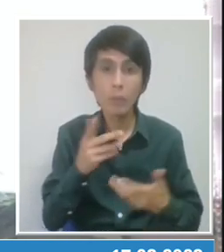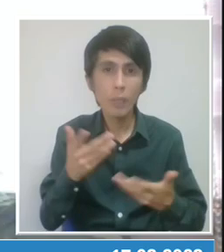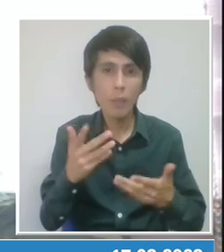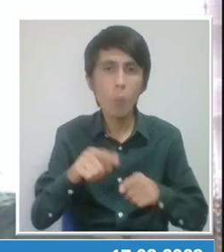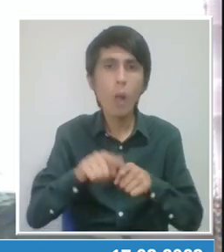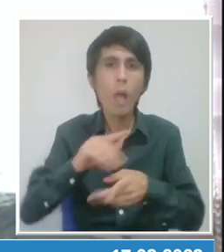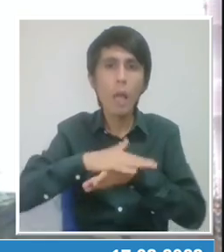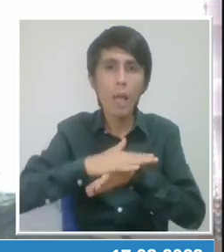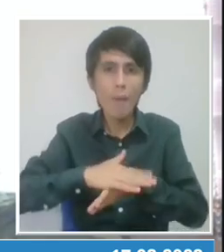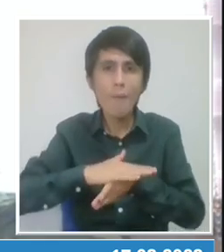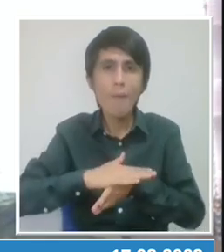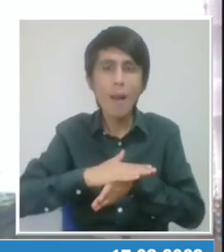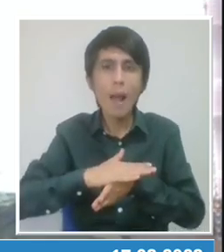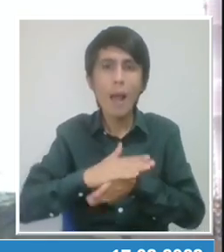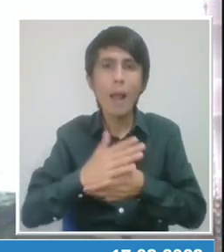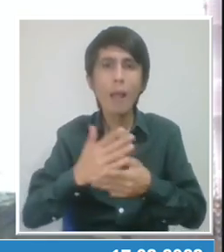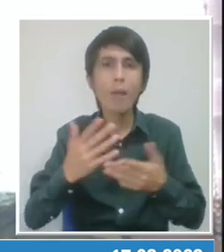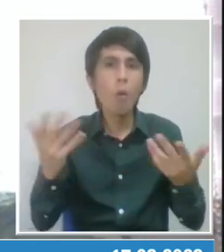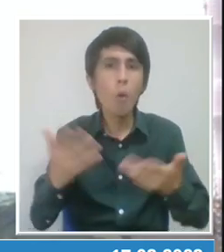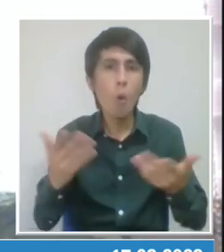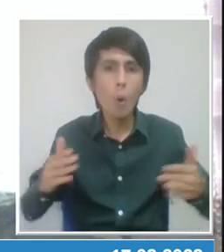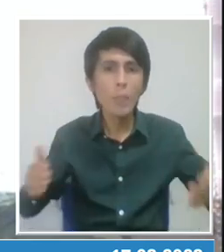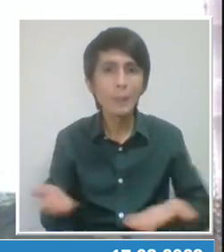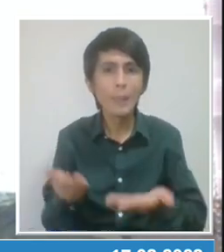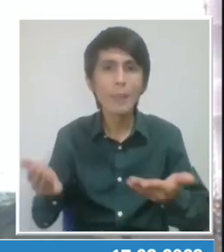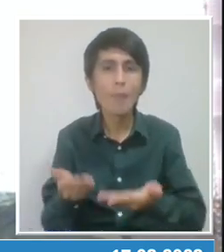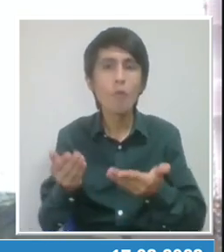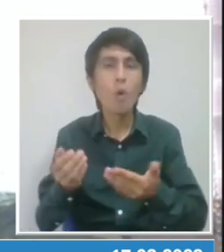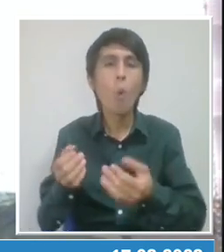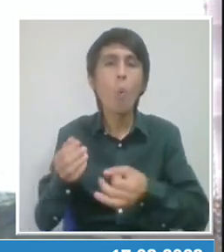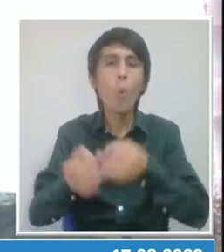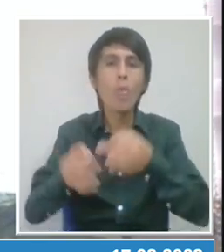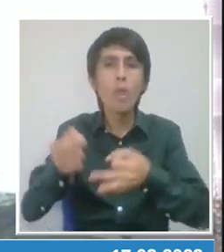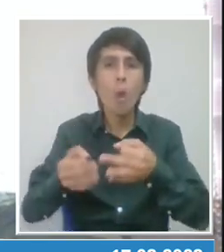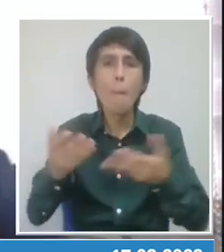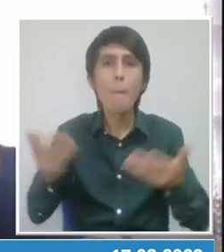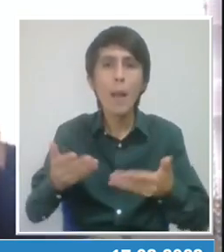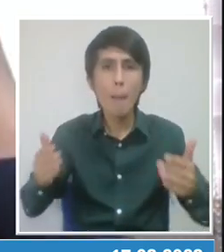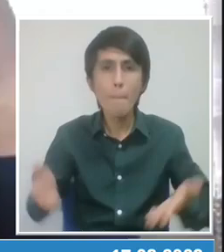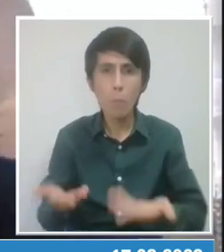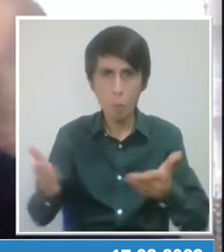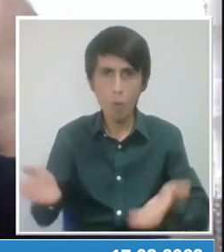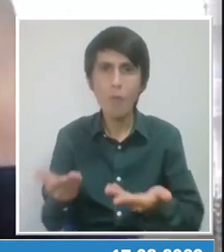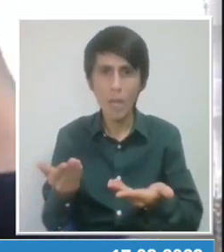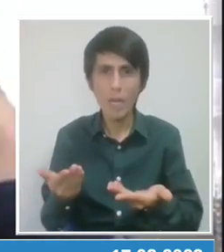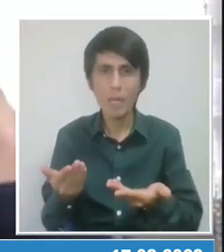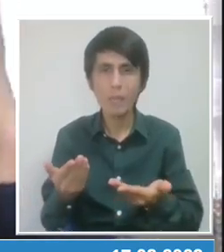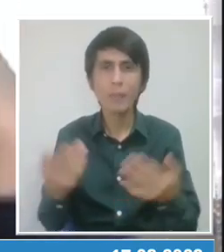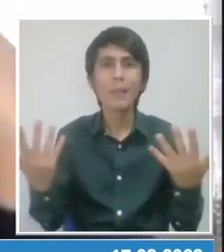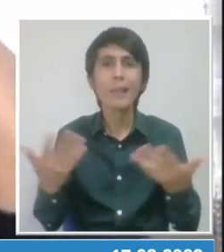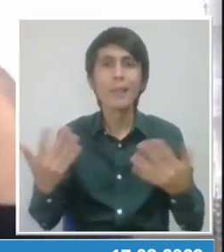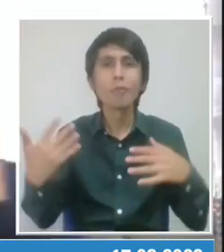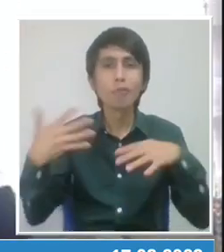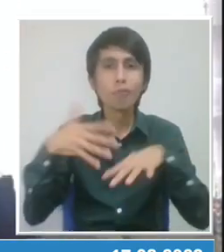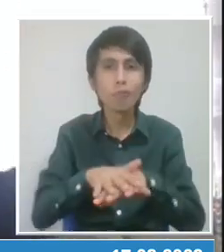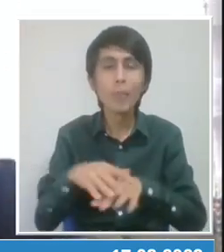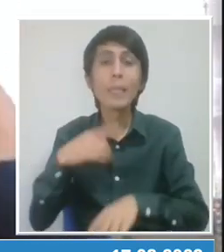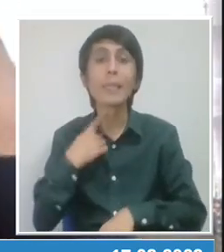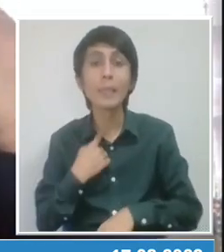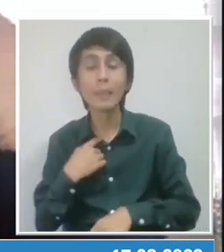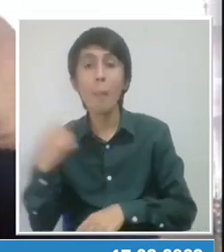precisamente como incentivos jurídicos para promover entonces una confluencia de intereses privados y